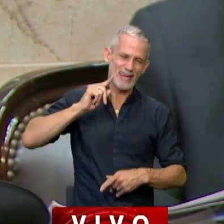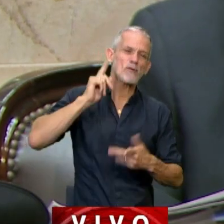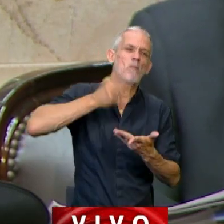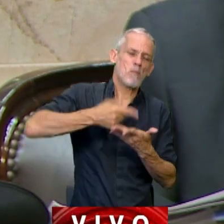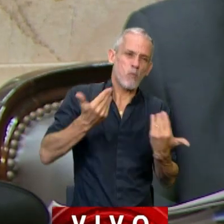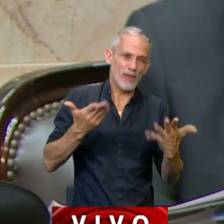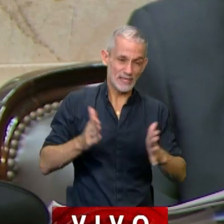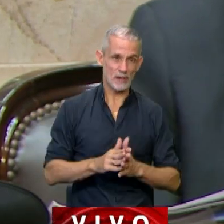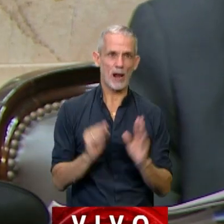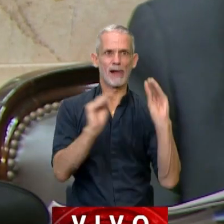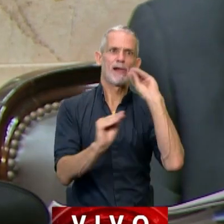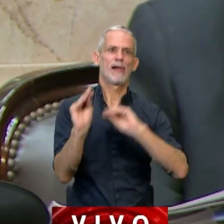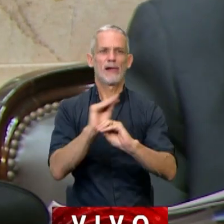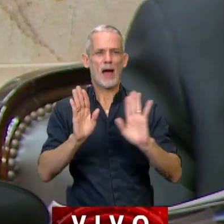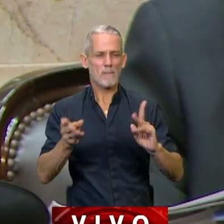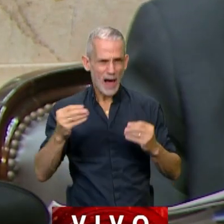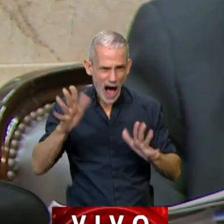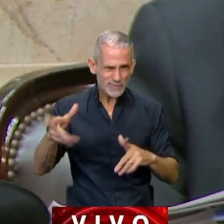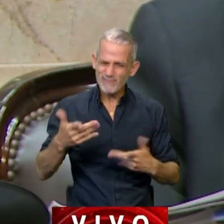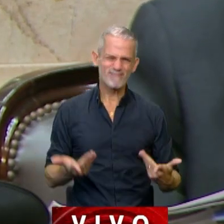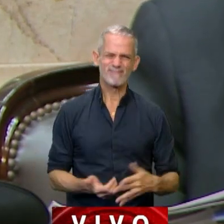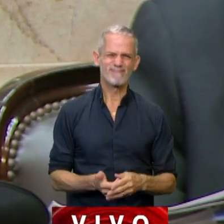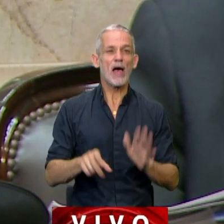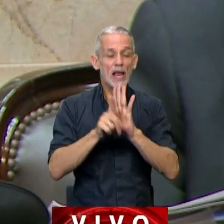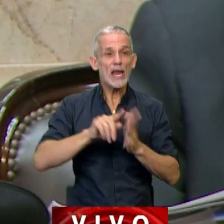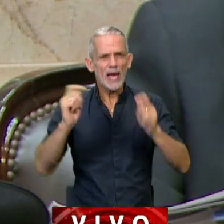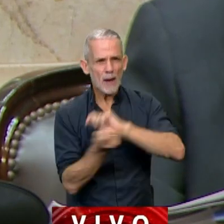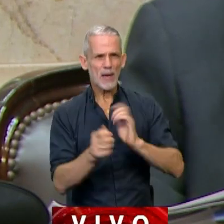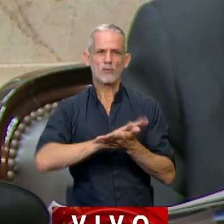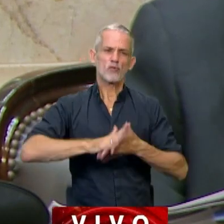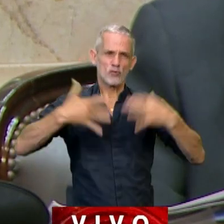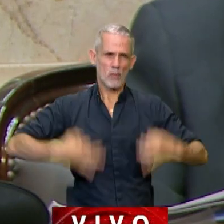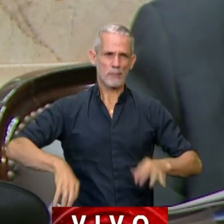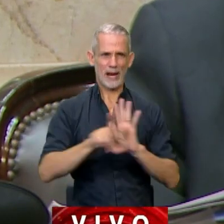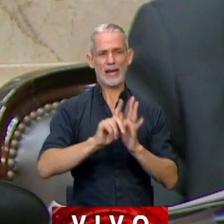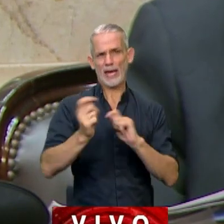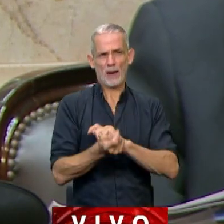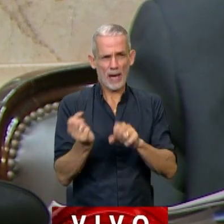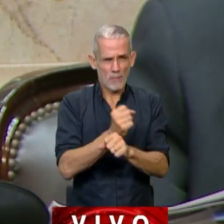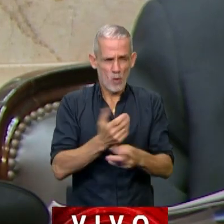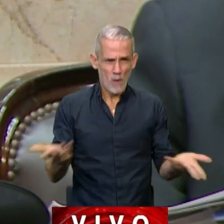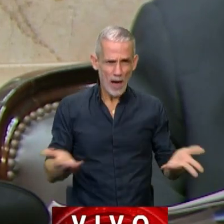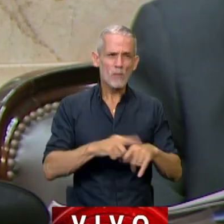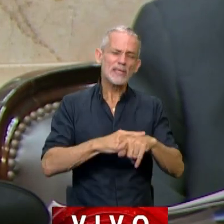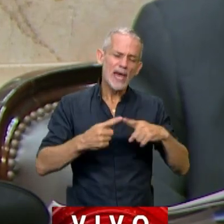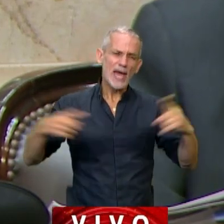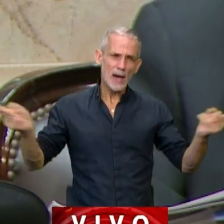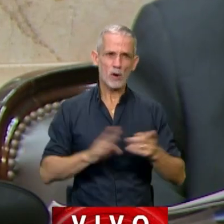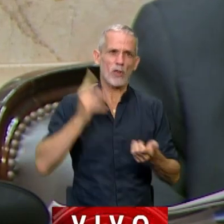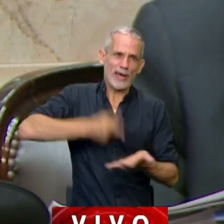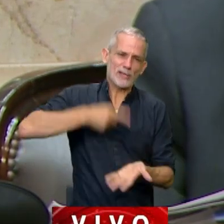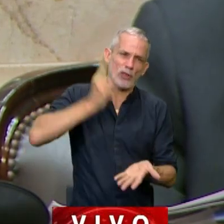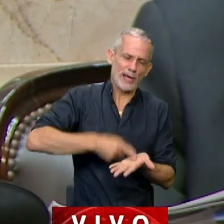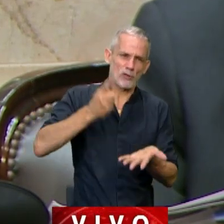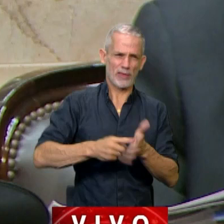ley pero seguimos en parchando no queremos seguir empachando queremos soluciones reales soluciones que se sostengan en el tiempo y